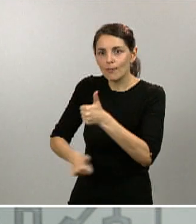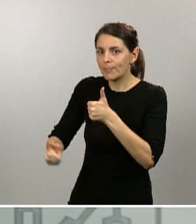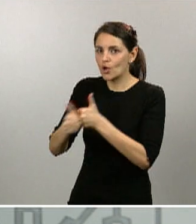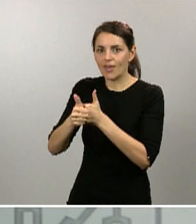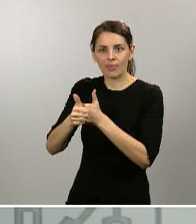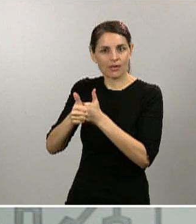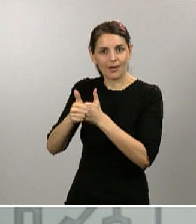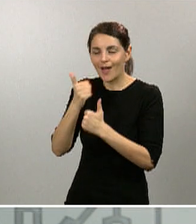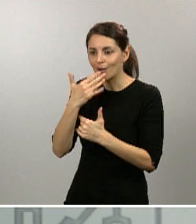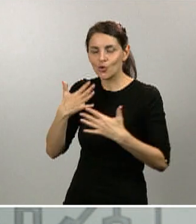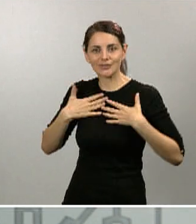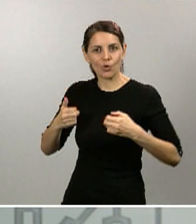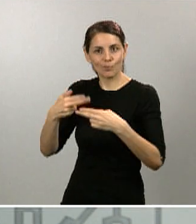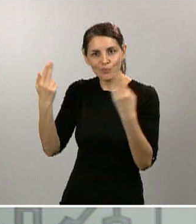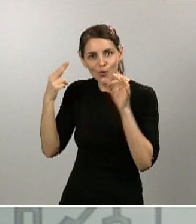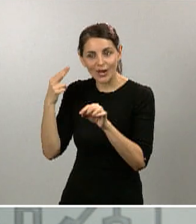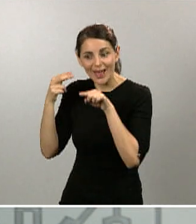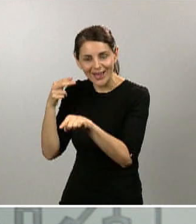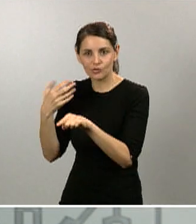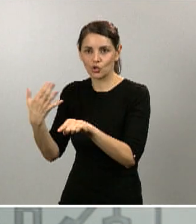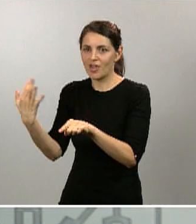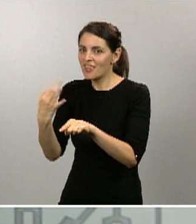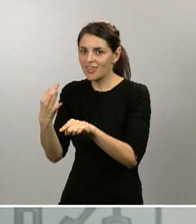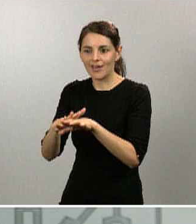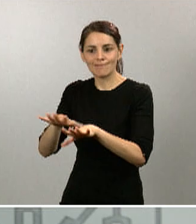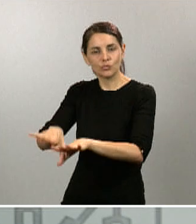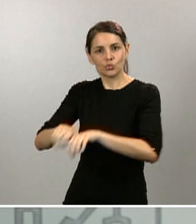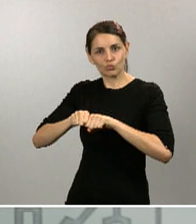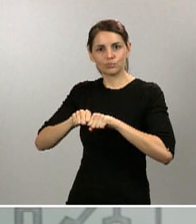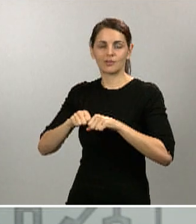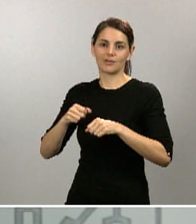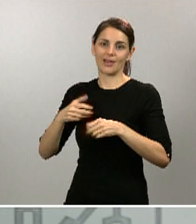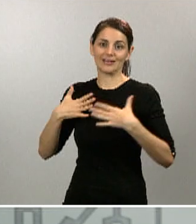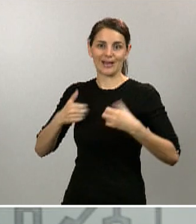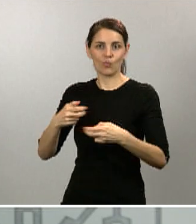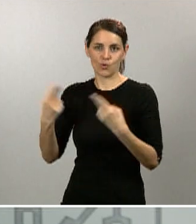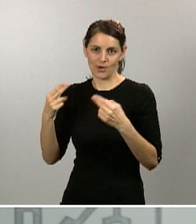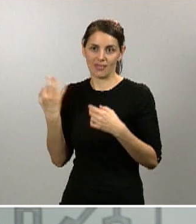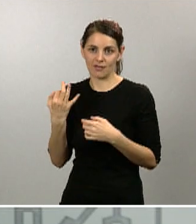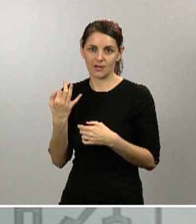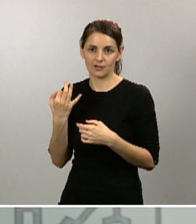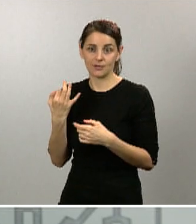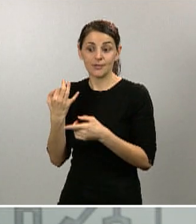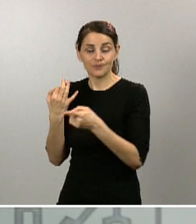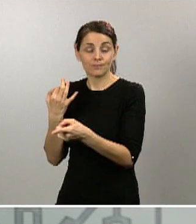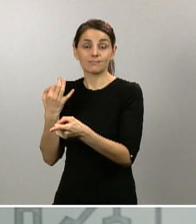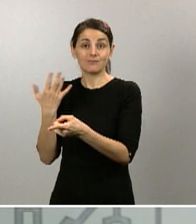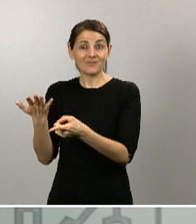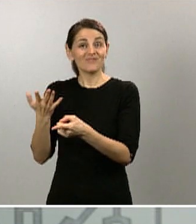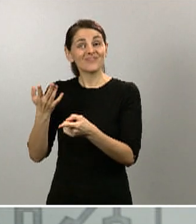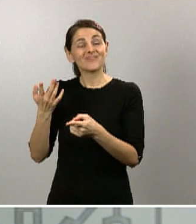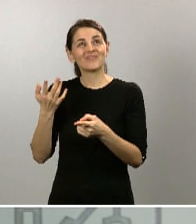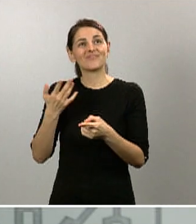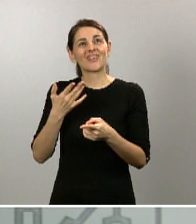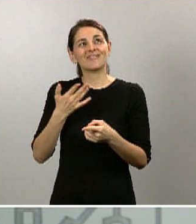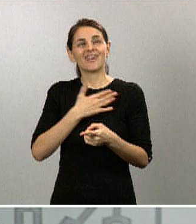que estar bajo la tutela de salud pública. Y, por otro lado, porque también se dan esas circunstancias, evitar que se hagan PCRs,